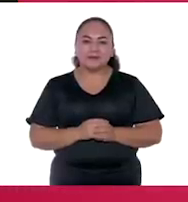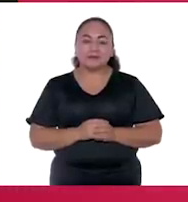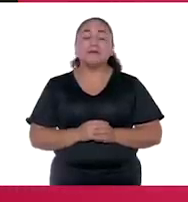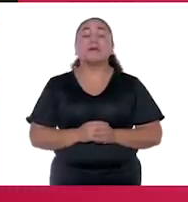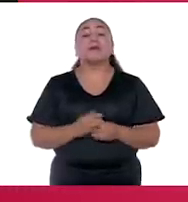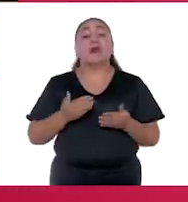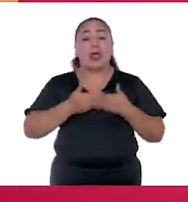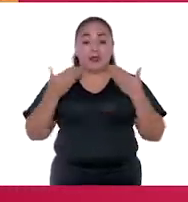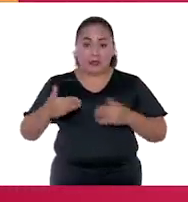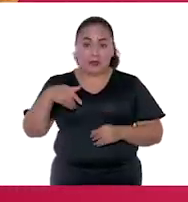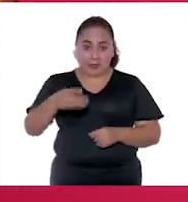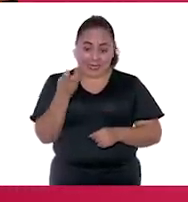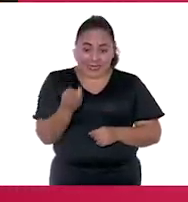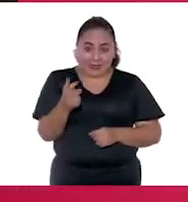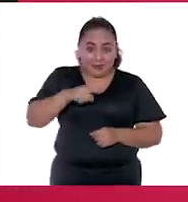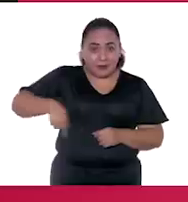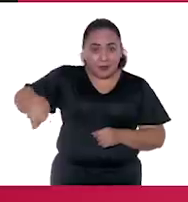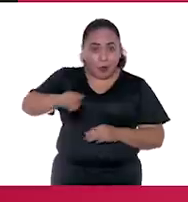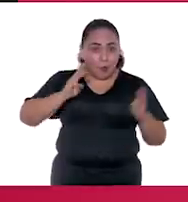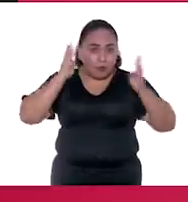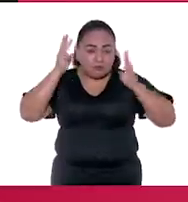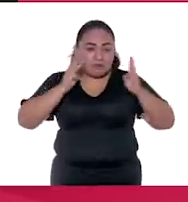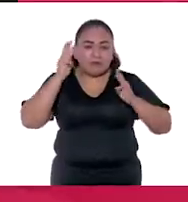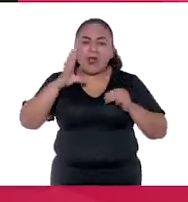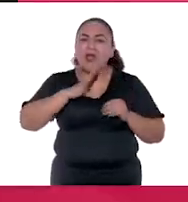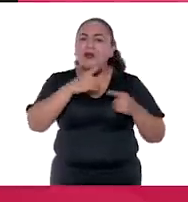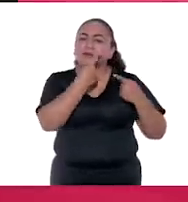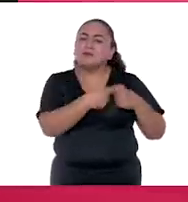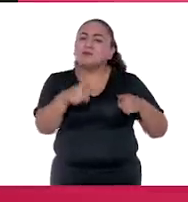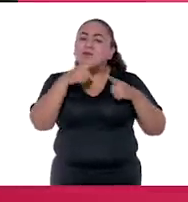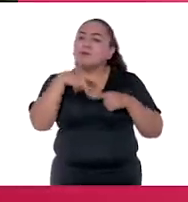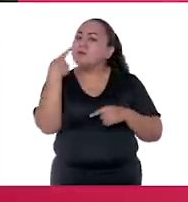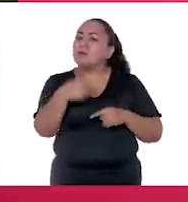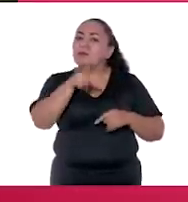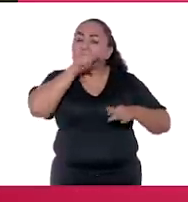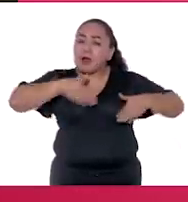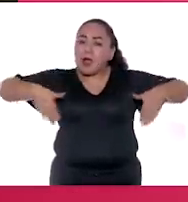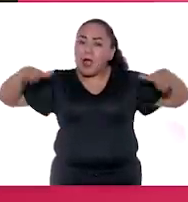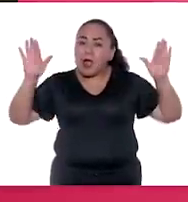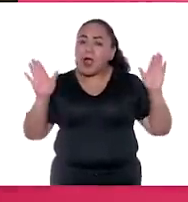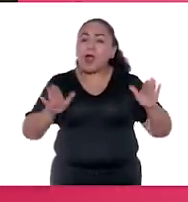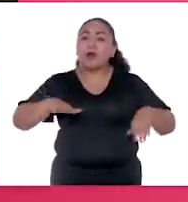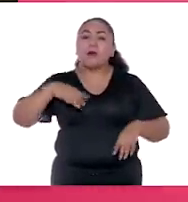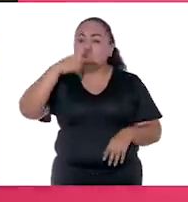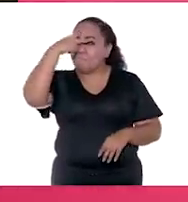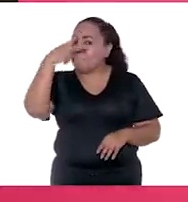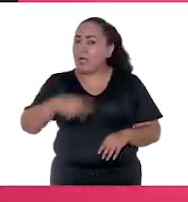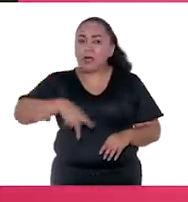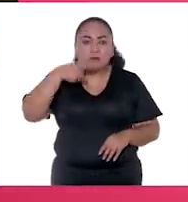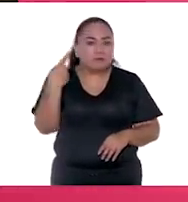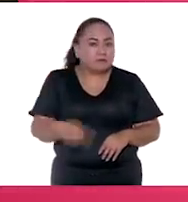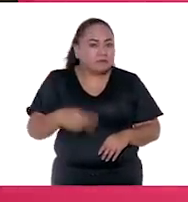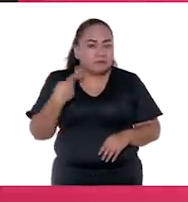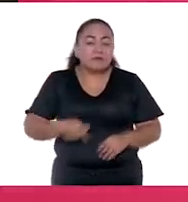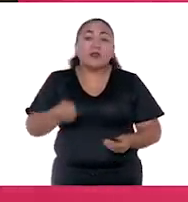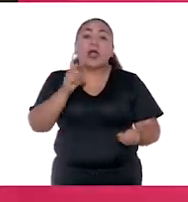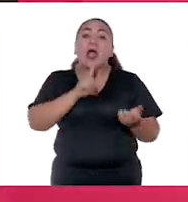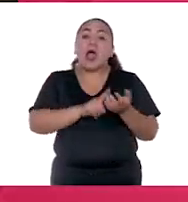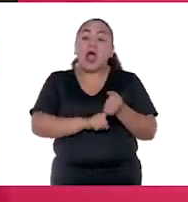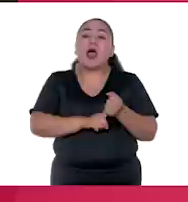Por cierto que en este museo hay solo ejemplares de aves mexicanas, desde el águila real hasta el colibrí o